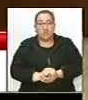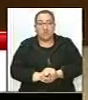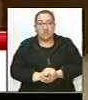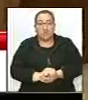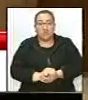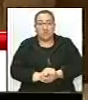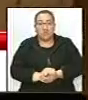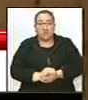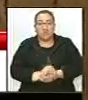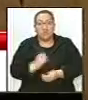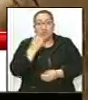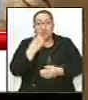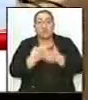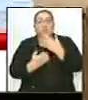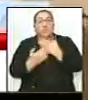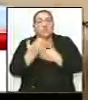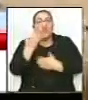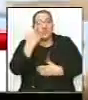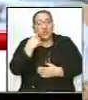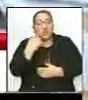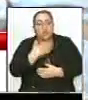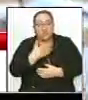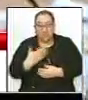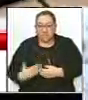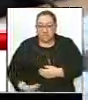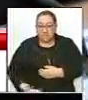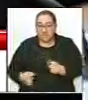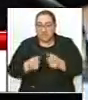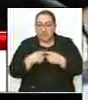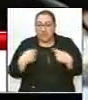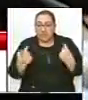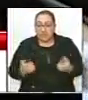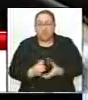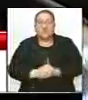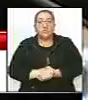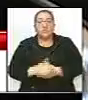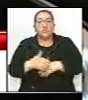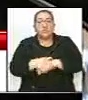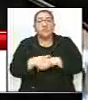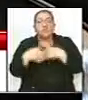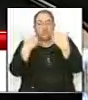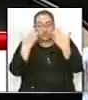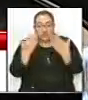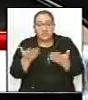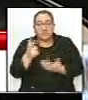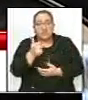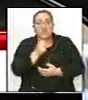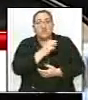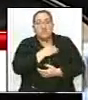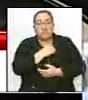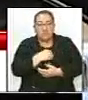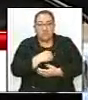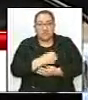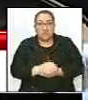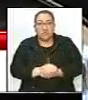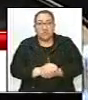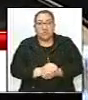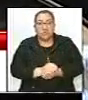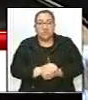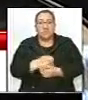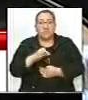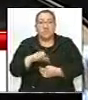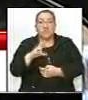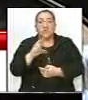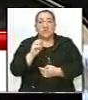Buenos días, señor presidente. Bueno, colegas congresistas, por su intermedio también saludar al ministro de la